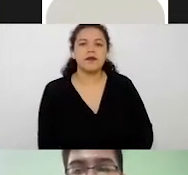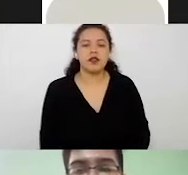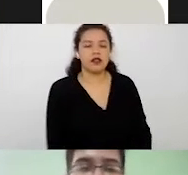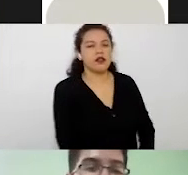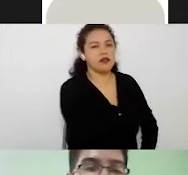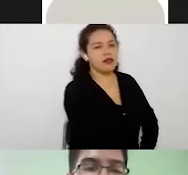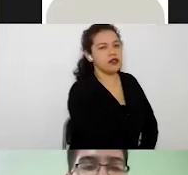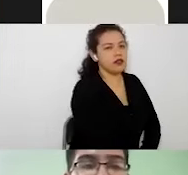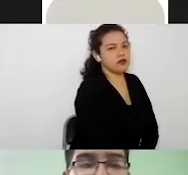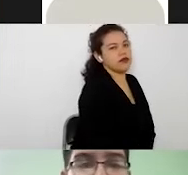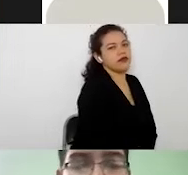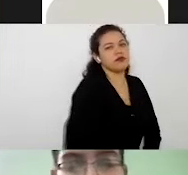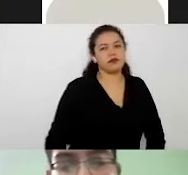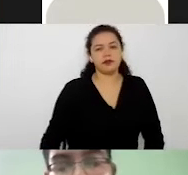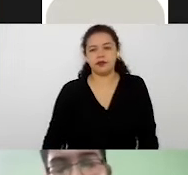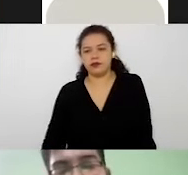Y sí, como les decía,